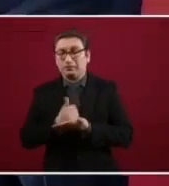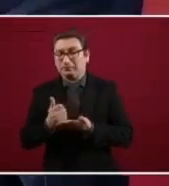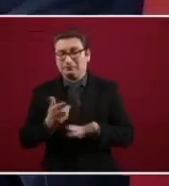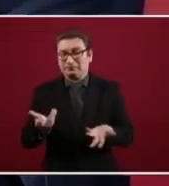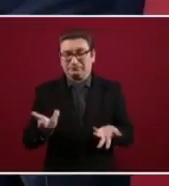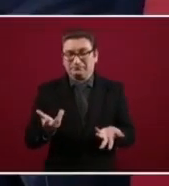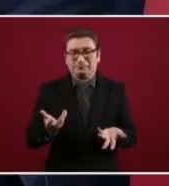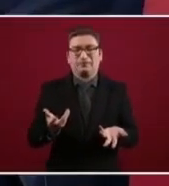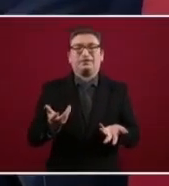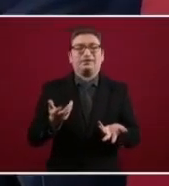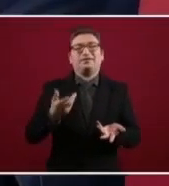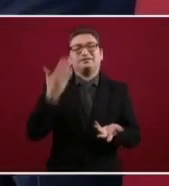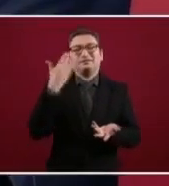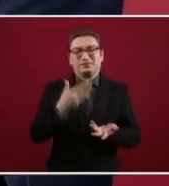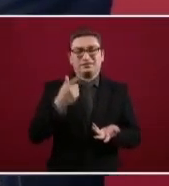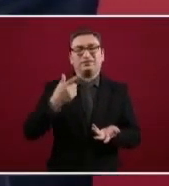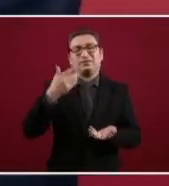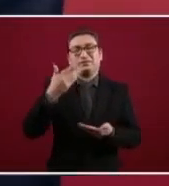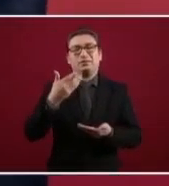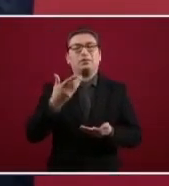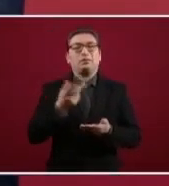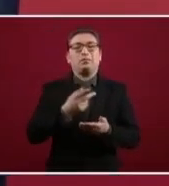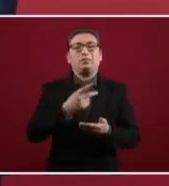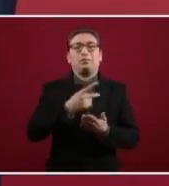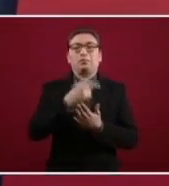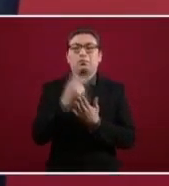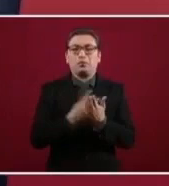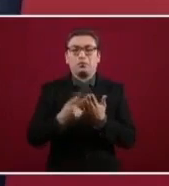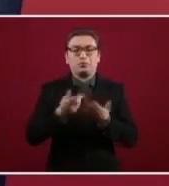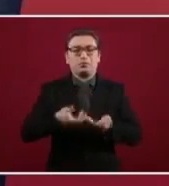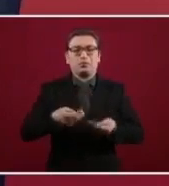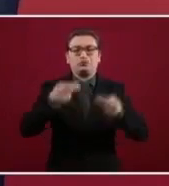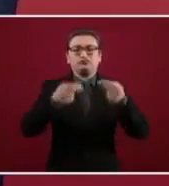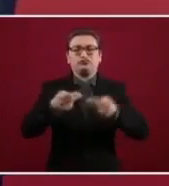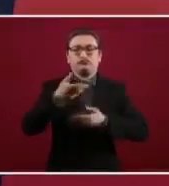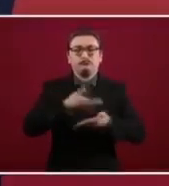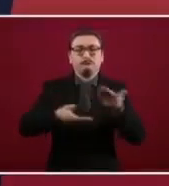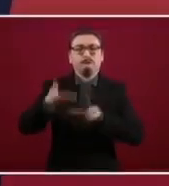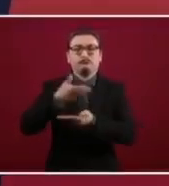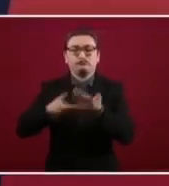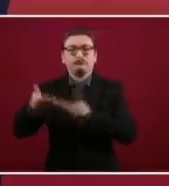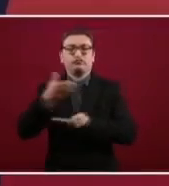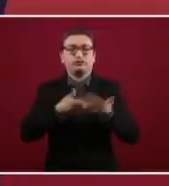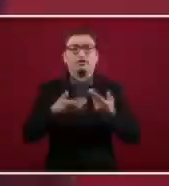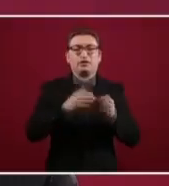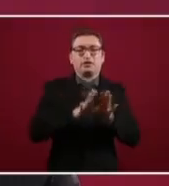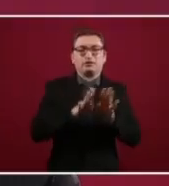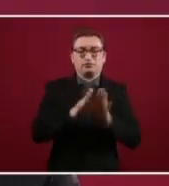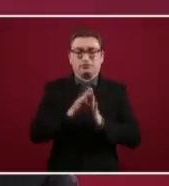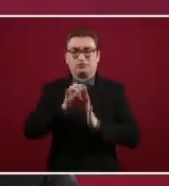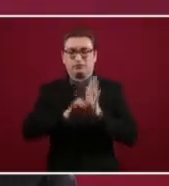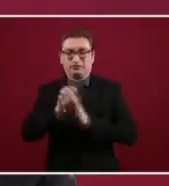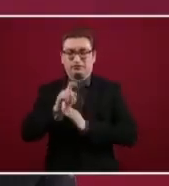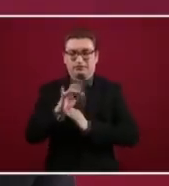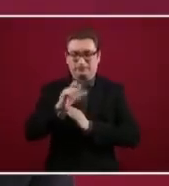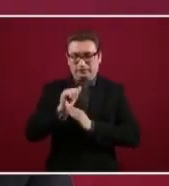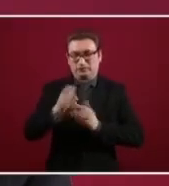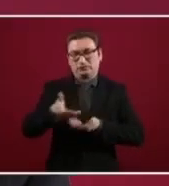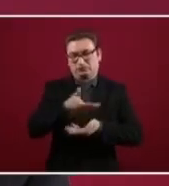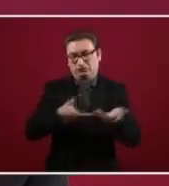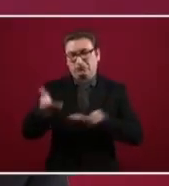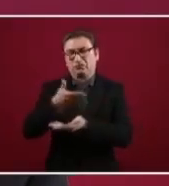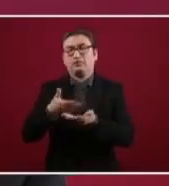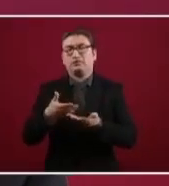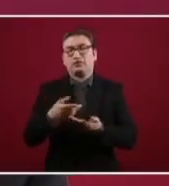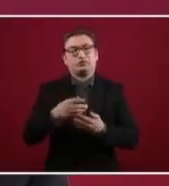y los programas comerciales se deben de hacer dentro de una ética comercial al mismo tiempo y si